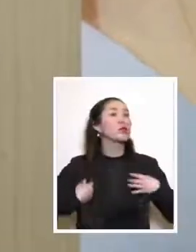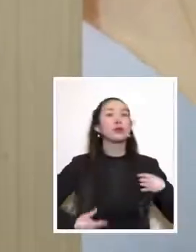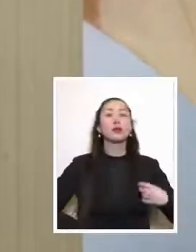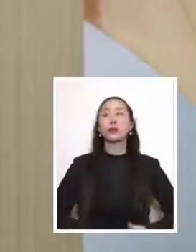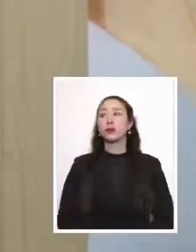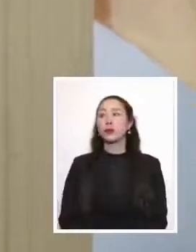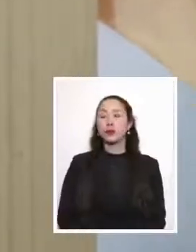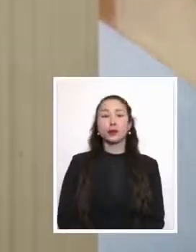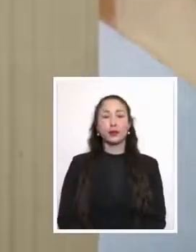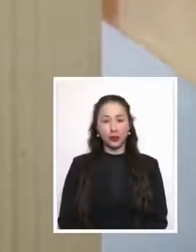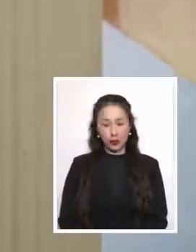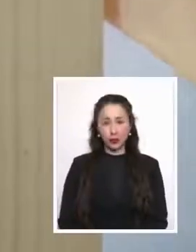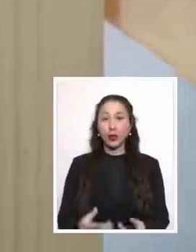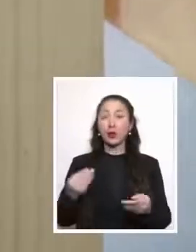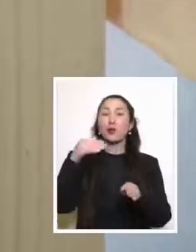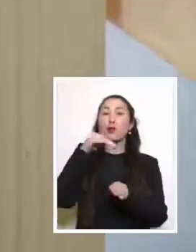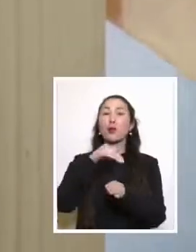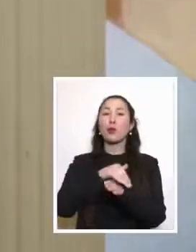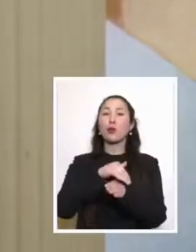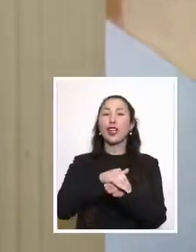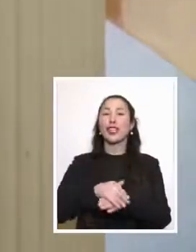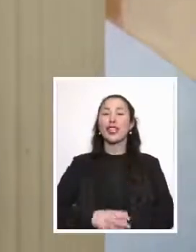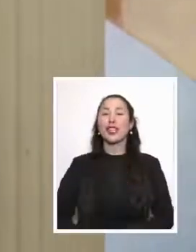Buenas tardes,